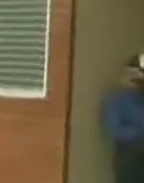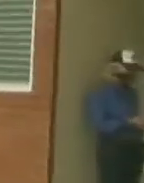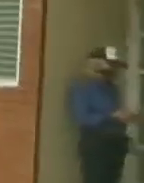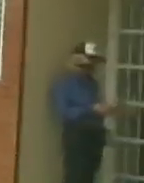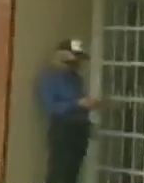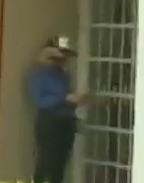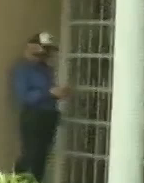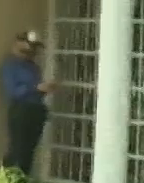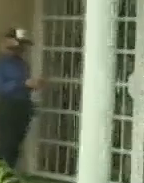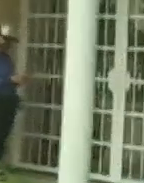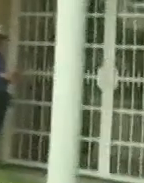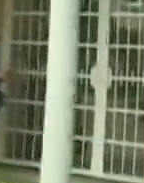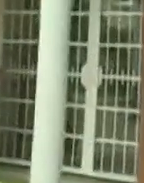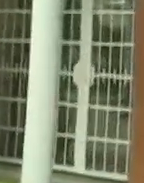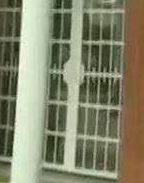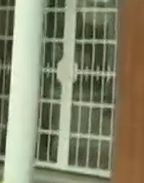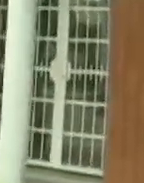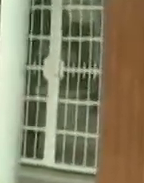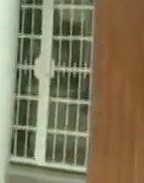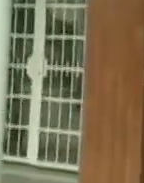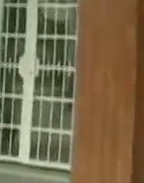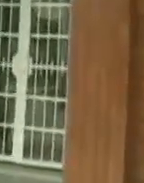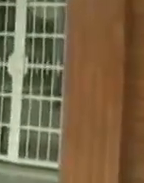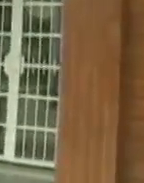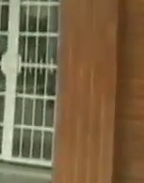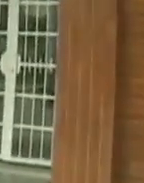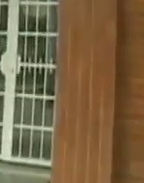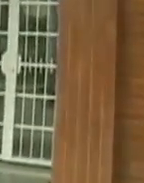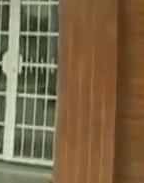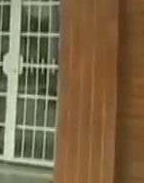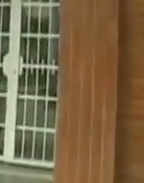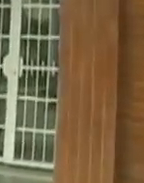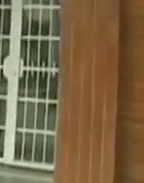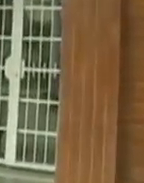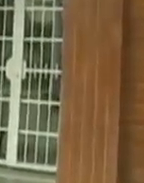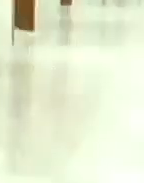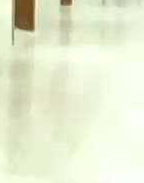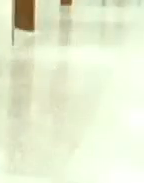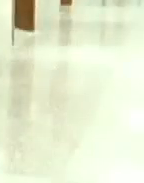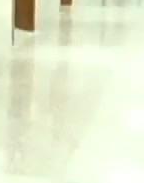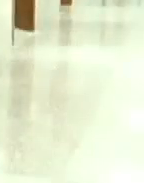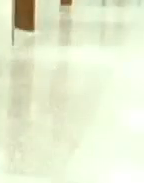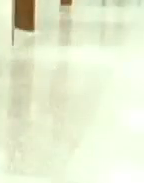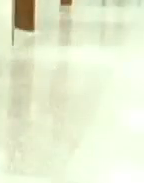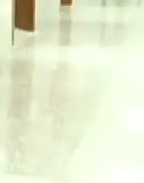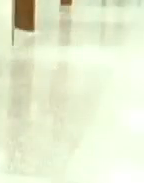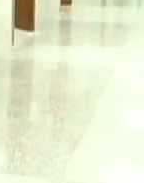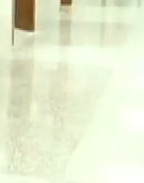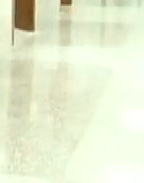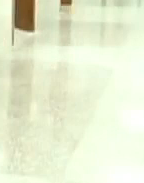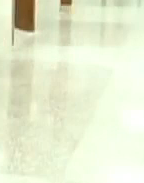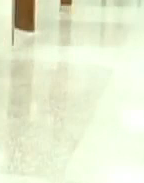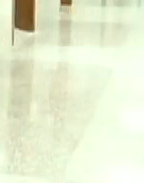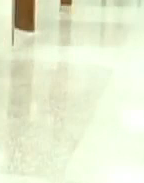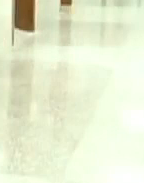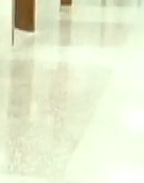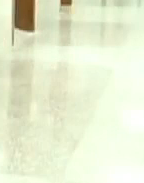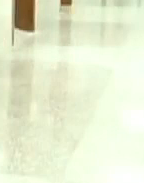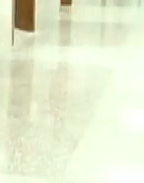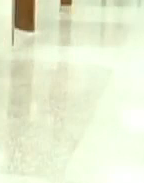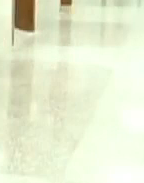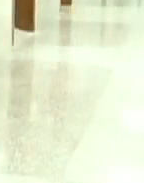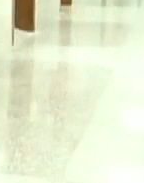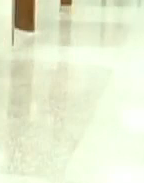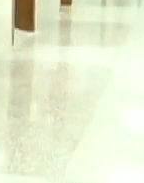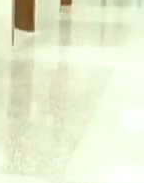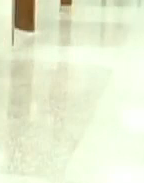estado Carabobo, donde se realiza el acto de reinauguración del hospital Dr. Miguel Malpica a propósito de